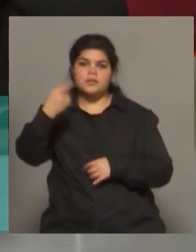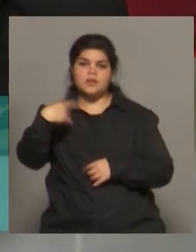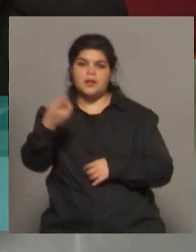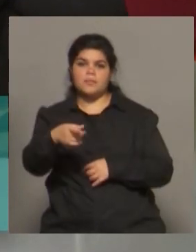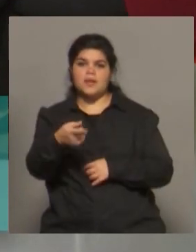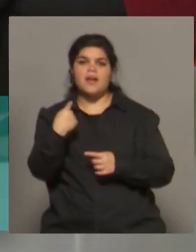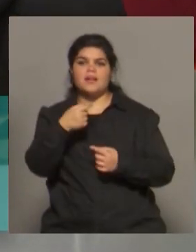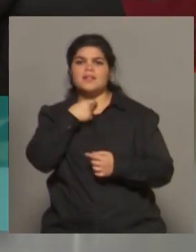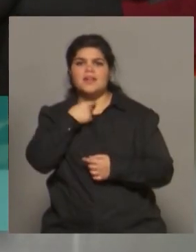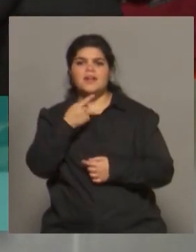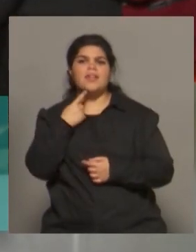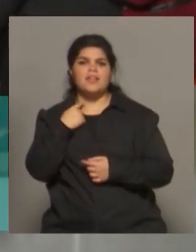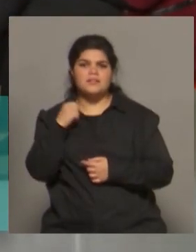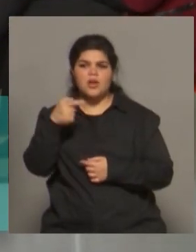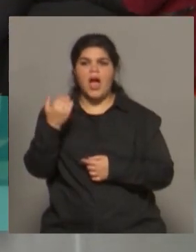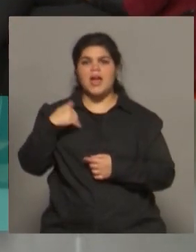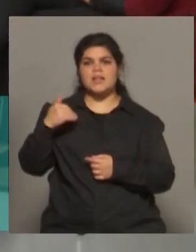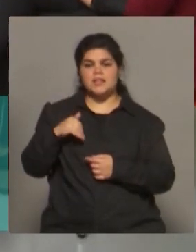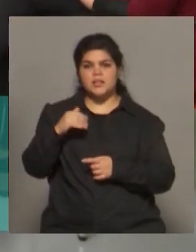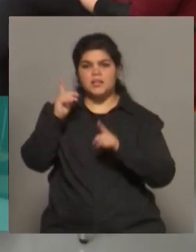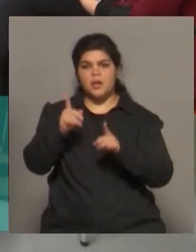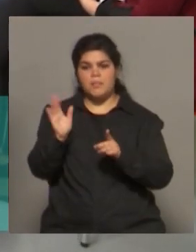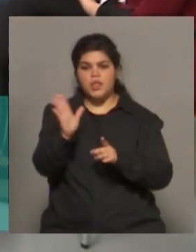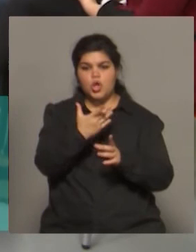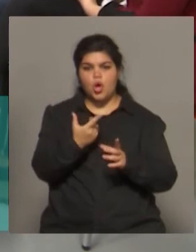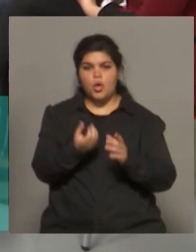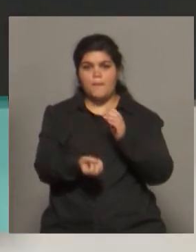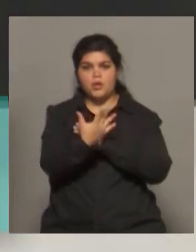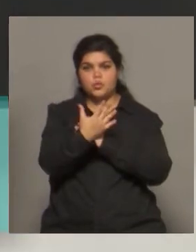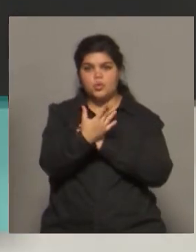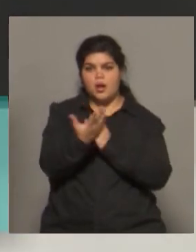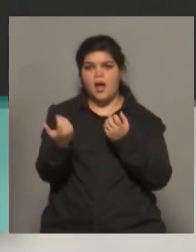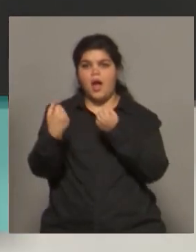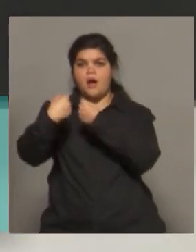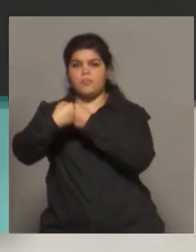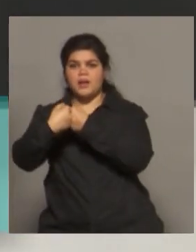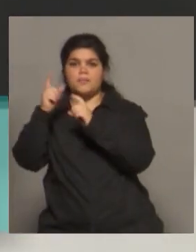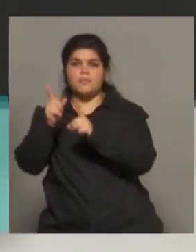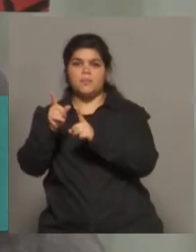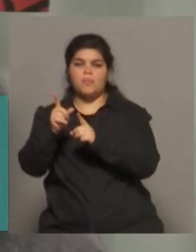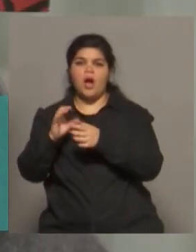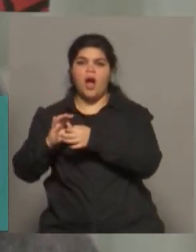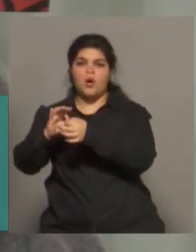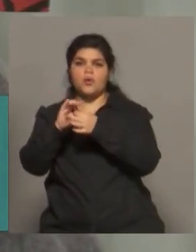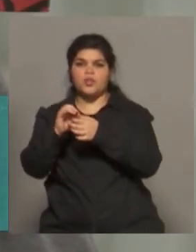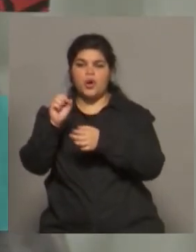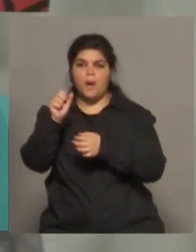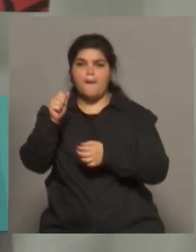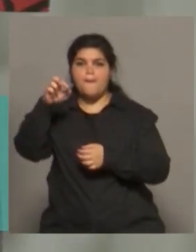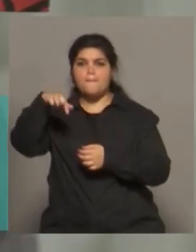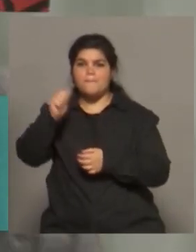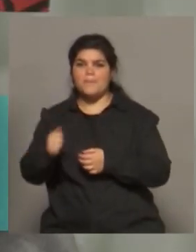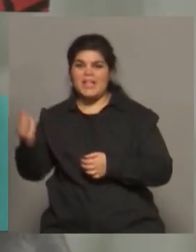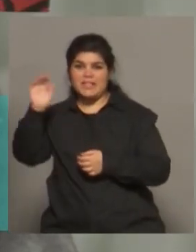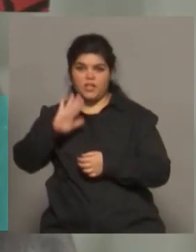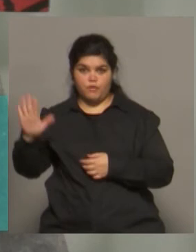de incorporar a la Argentina y al bloque todo en las negociaciones con el bloque del Pacífico, y eso sería